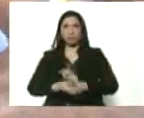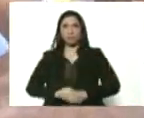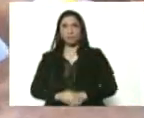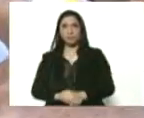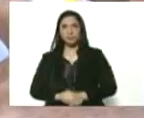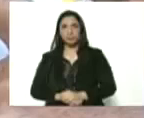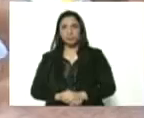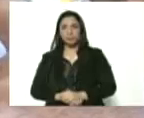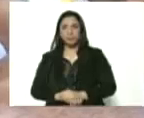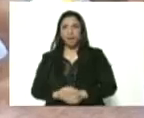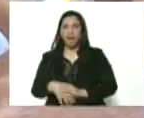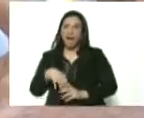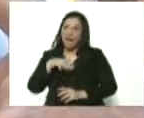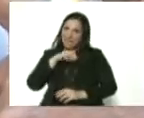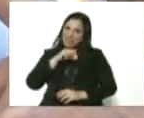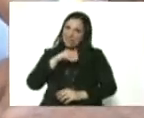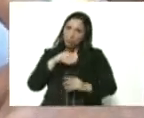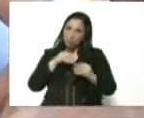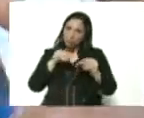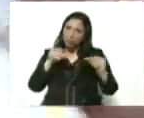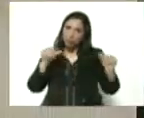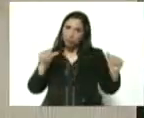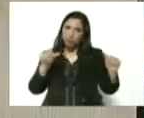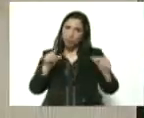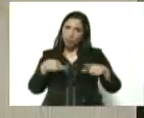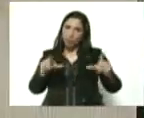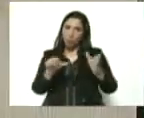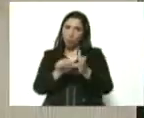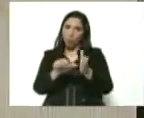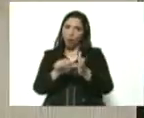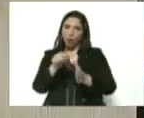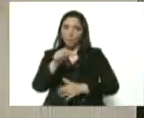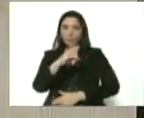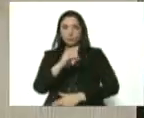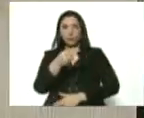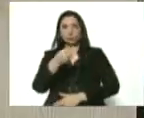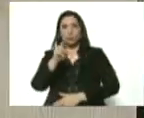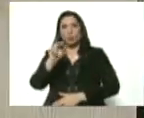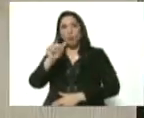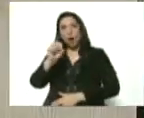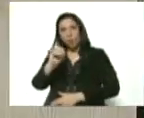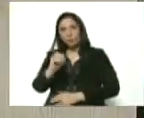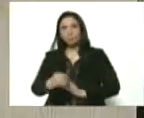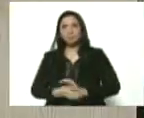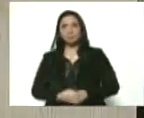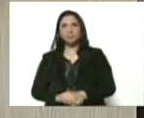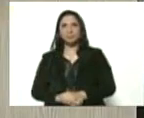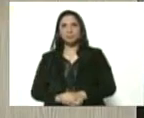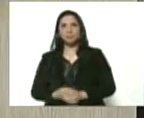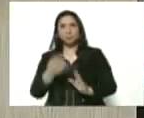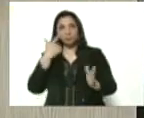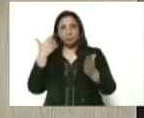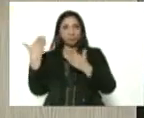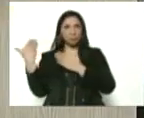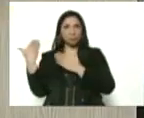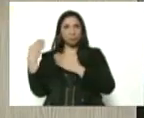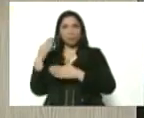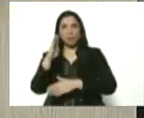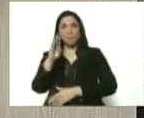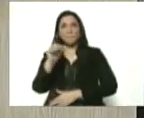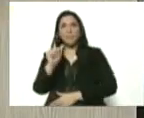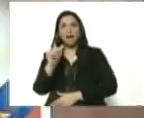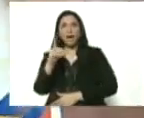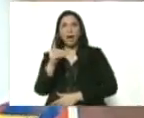mordiendo el polvo de la localidad de Choao, de la bella playa de Choao. Aquí está Josnar Adolfo Baduel